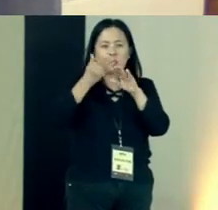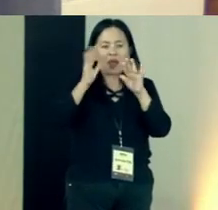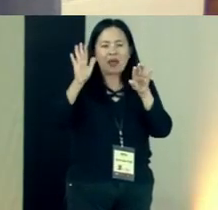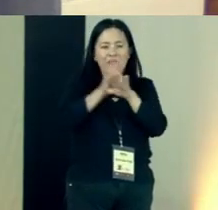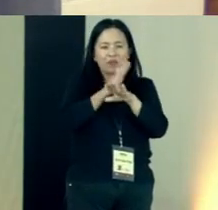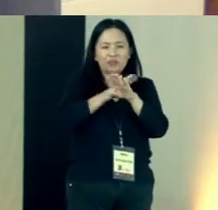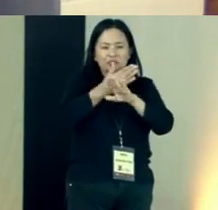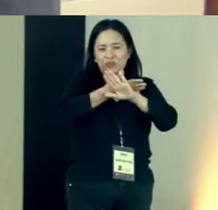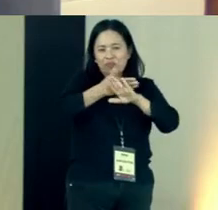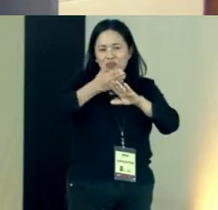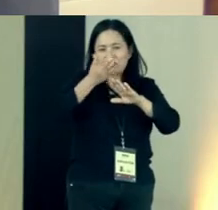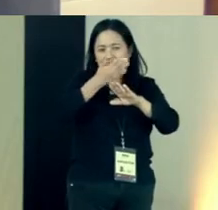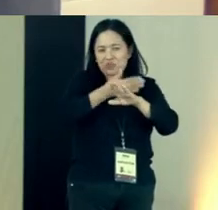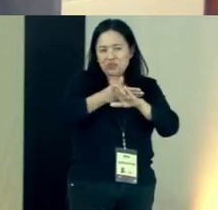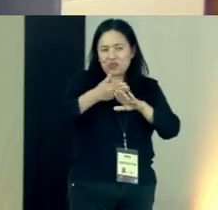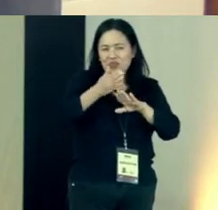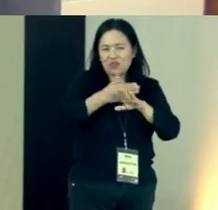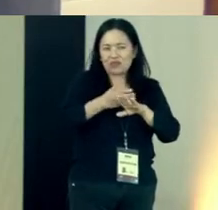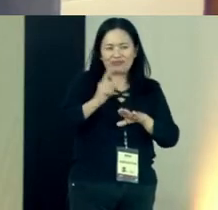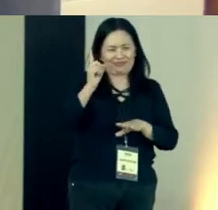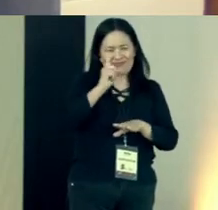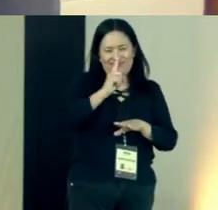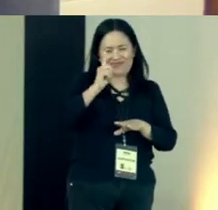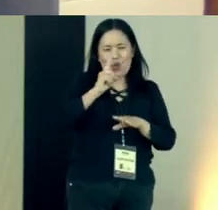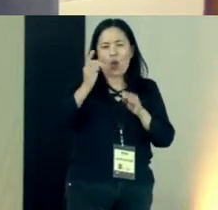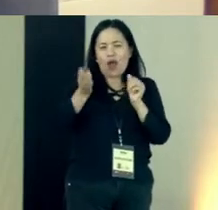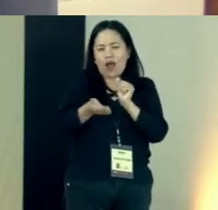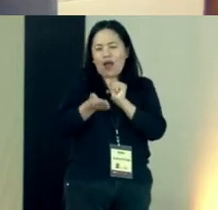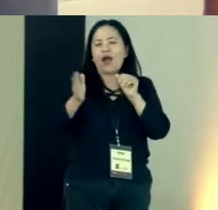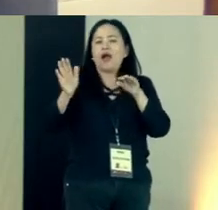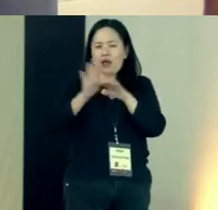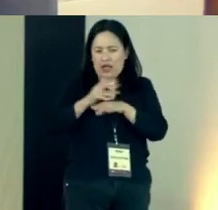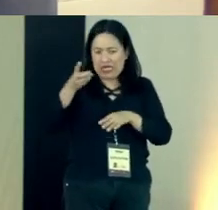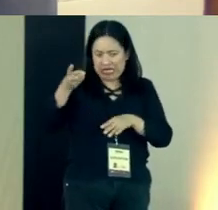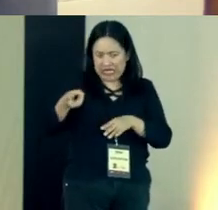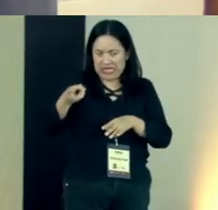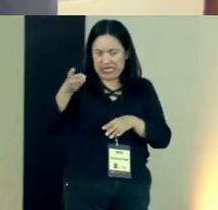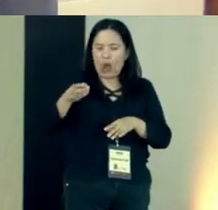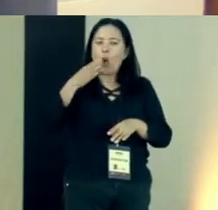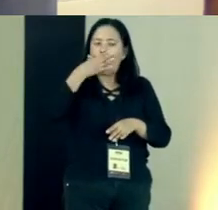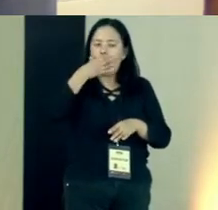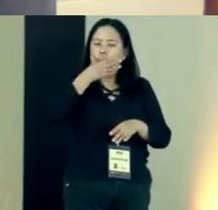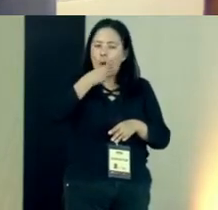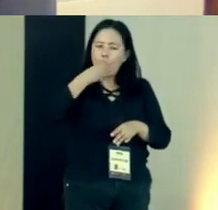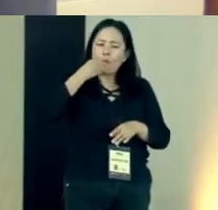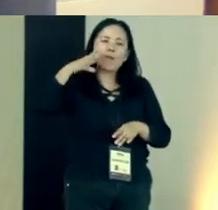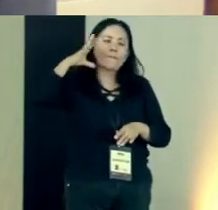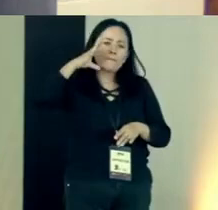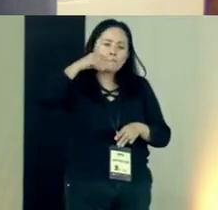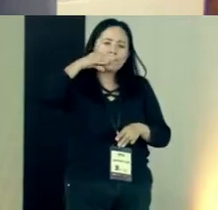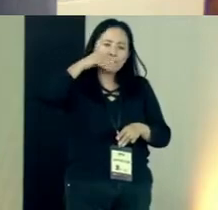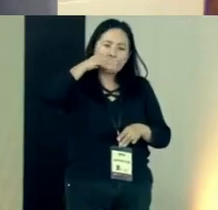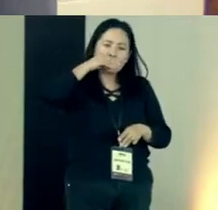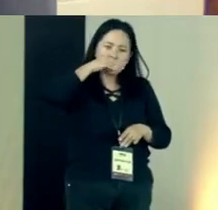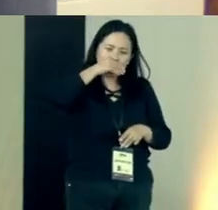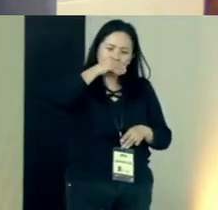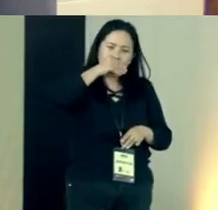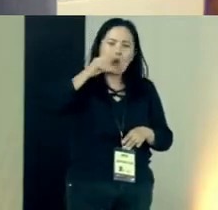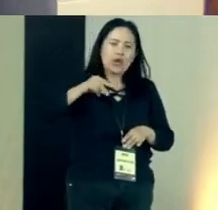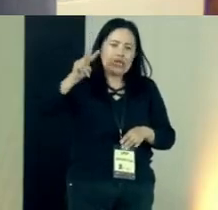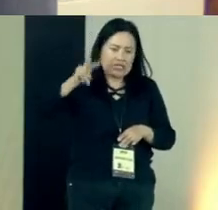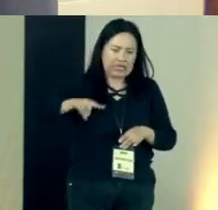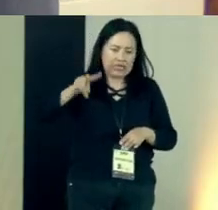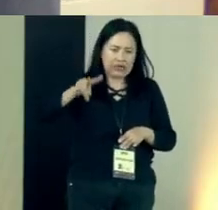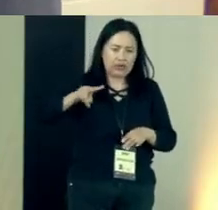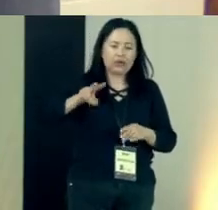ido blanqueando en las fotos, y ellos le restituyeron sus rasgos africanos e hicieron un movimiento que se llama Machado de Assis Real, lo